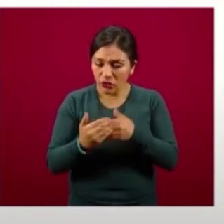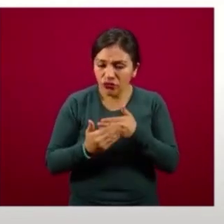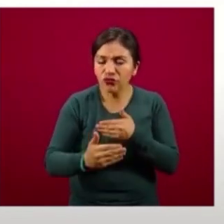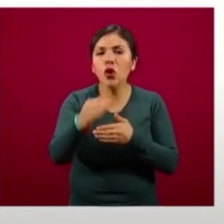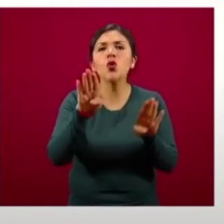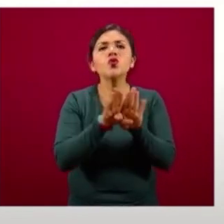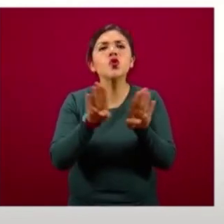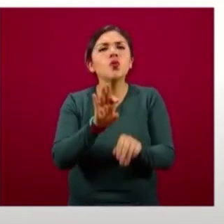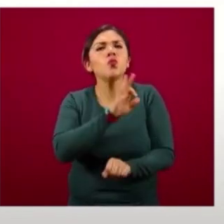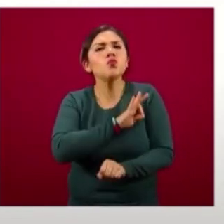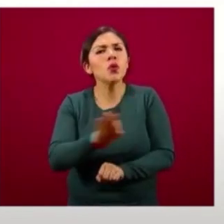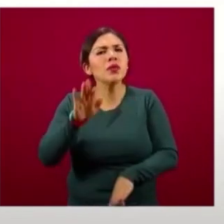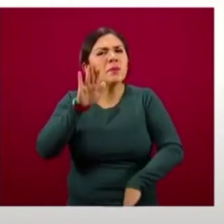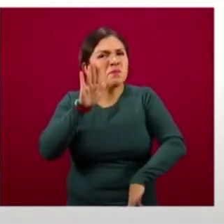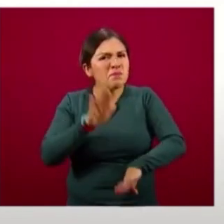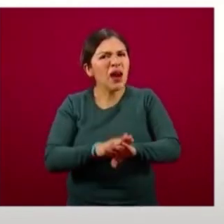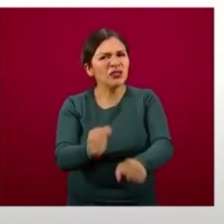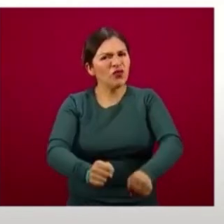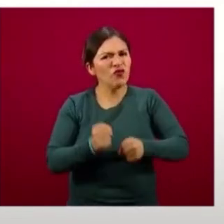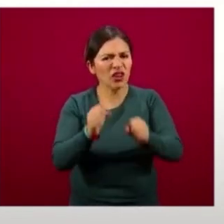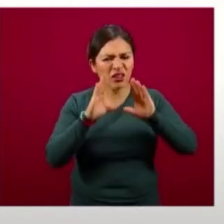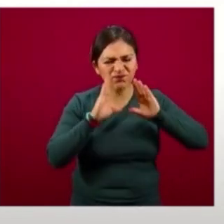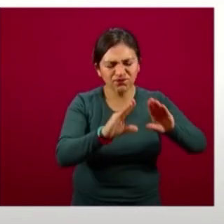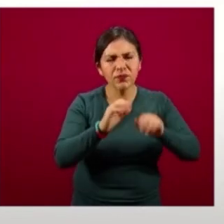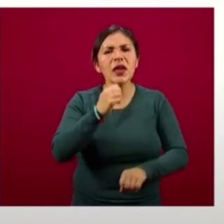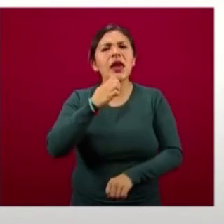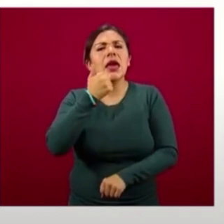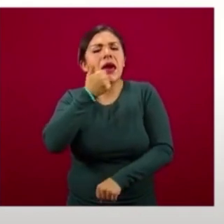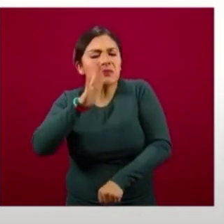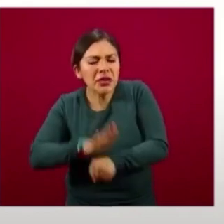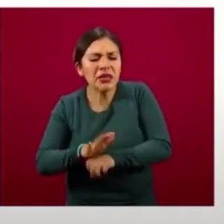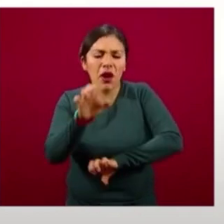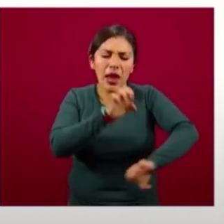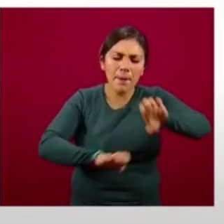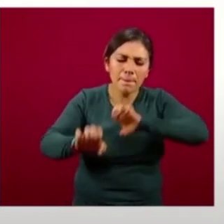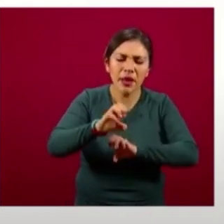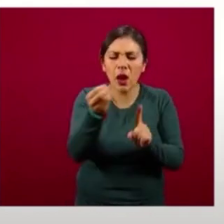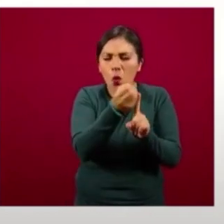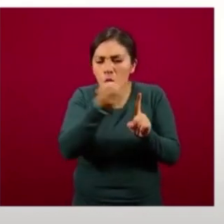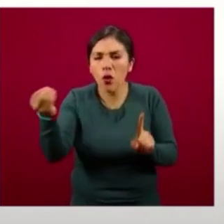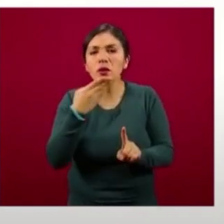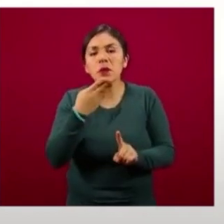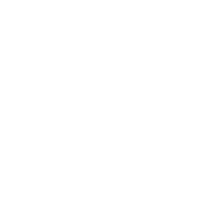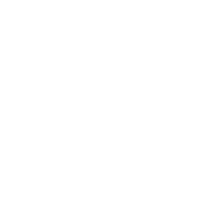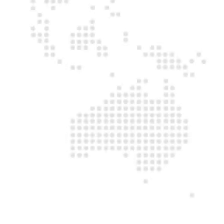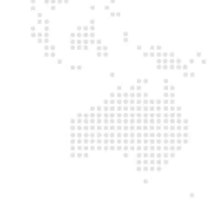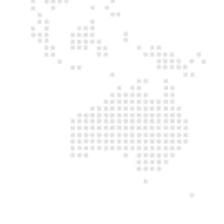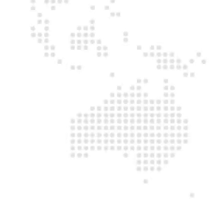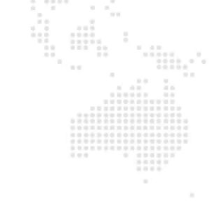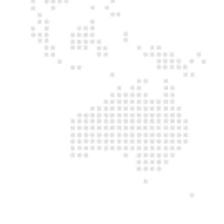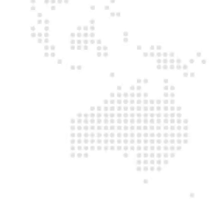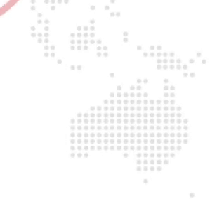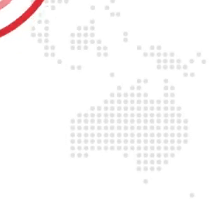capacidades empresariales administrativas organizativas de esos pequeños negocios